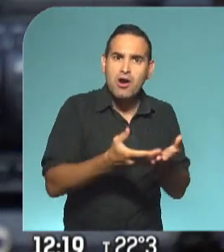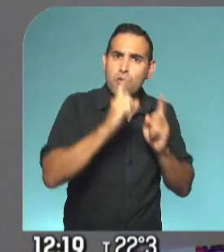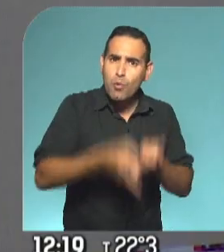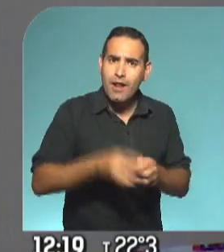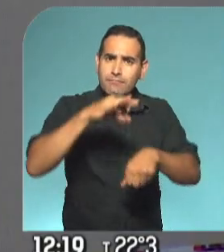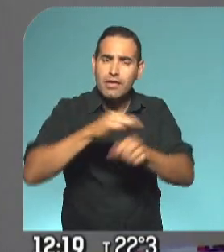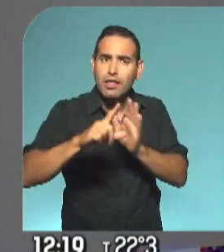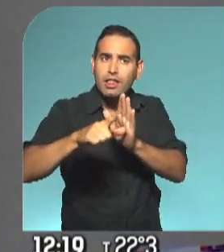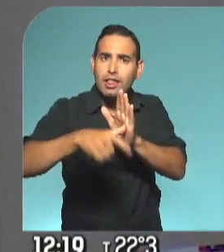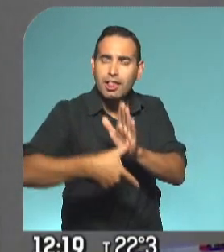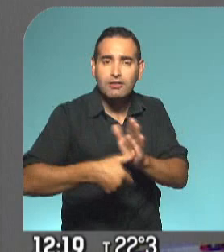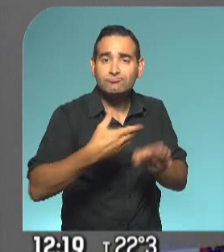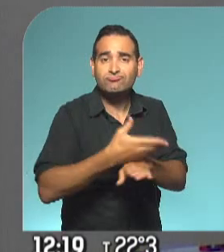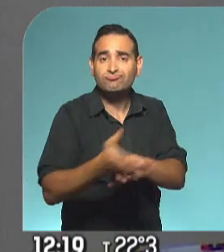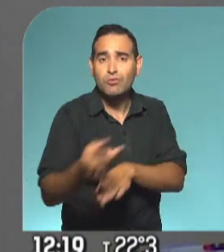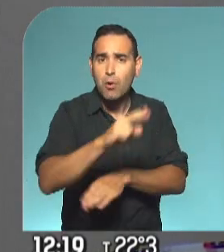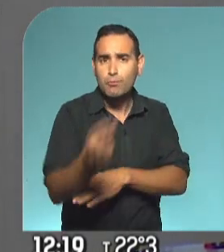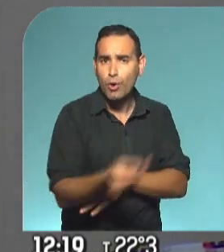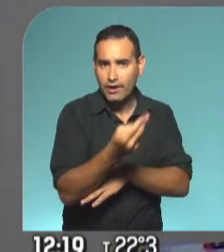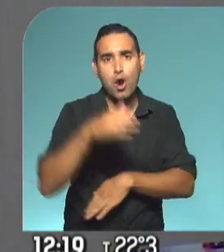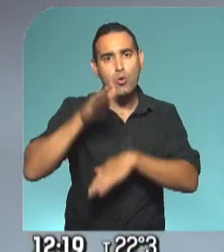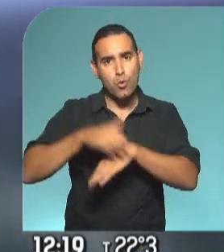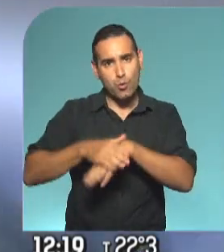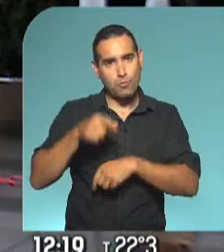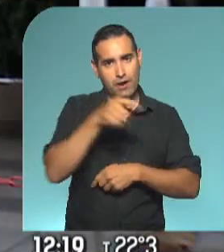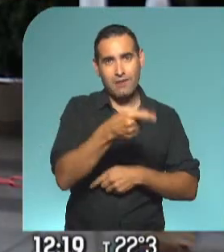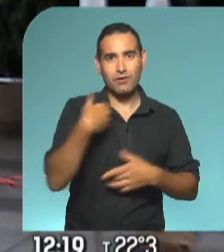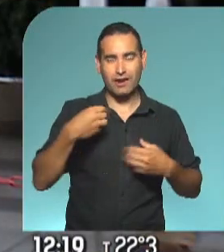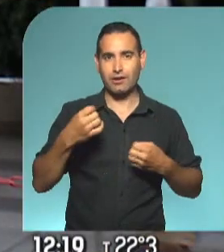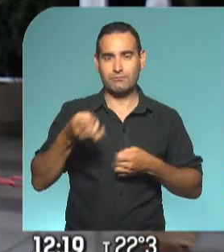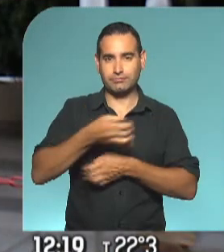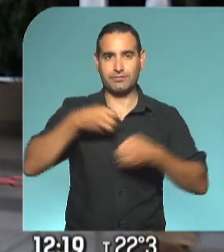terminó provocando la muerte a raíz de una infección intrahospitalaria.